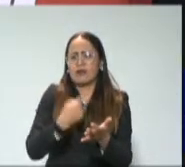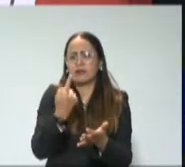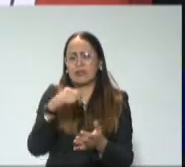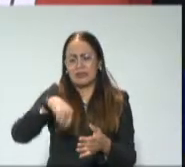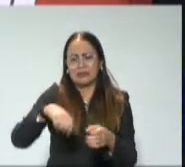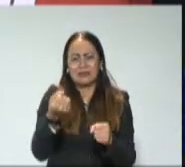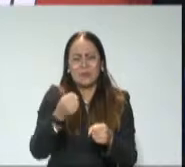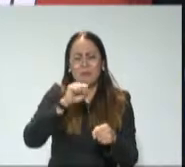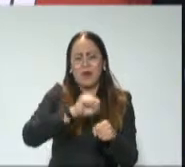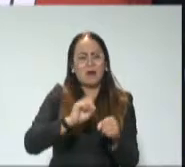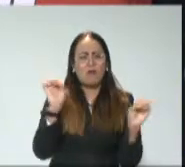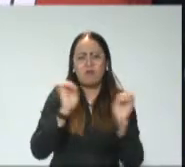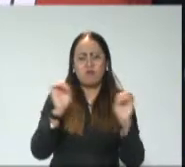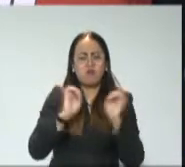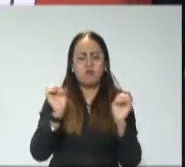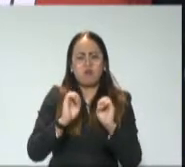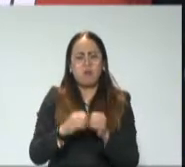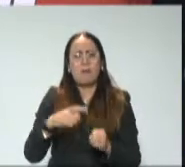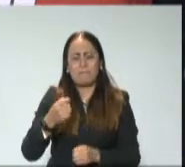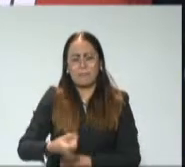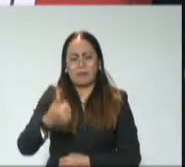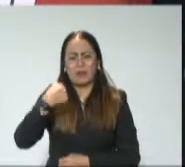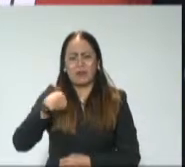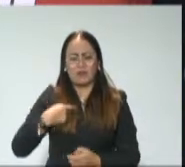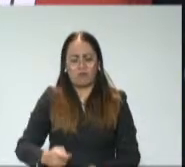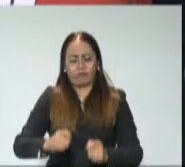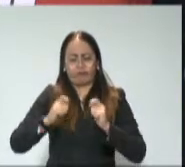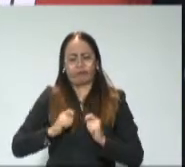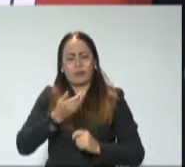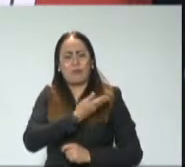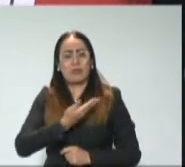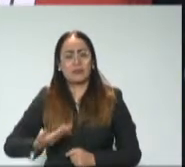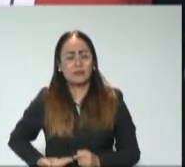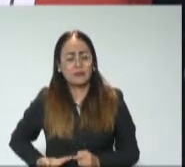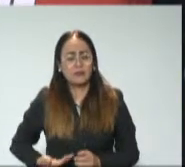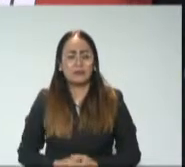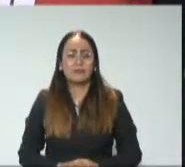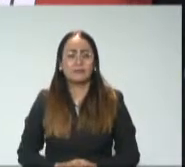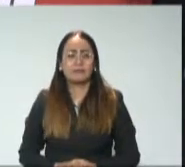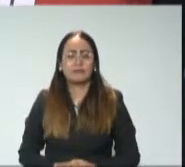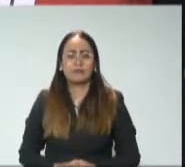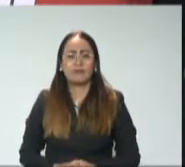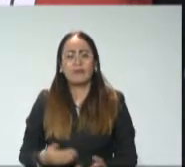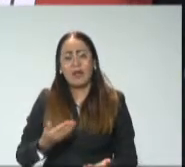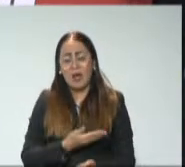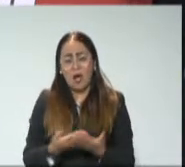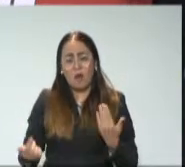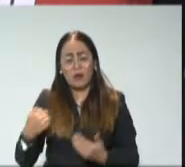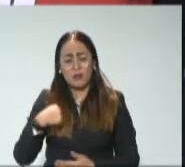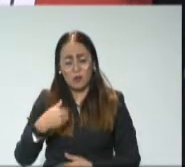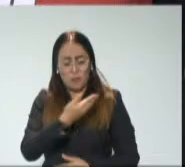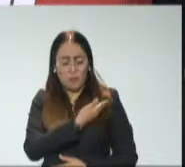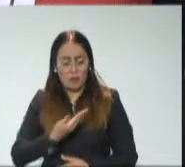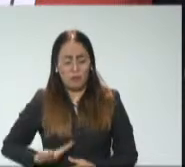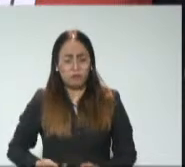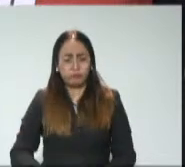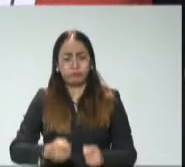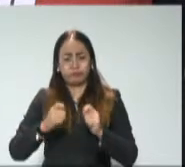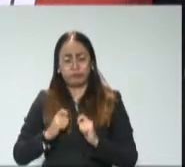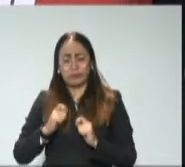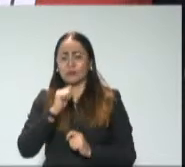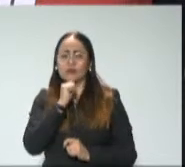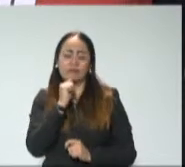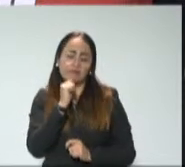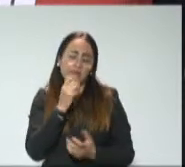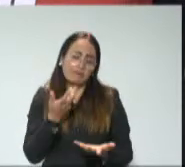de transparencia la primera que me tocaba a mí como presidente no debiera yo ser ahora quien habla como presidente porque estaba establecido